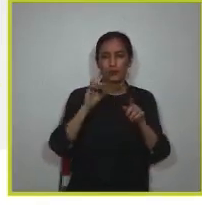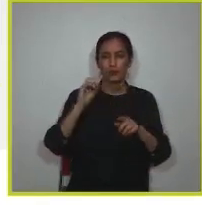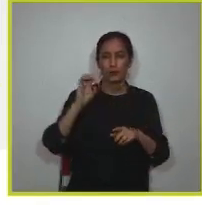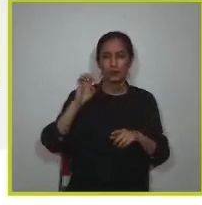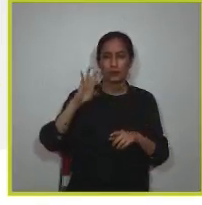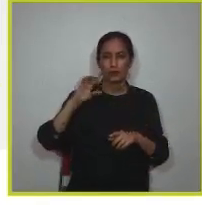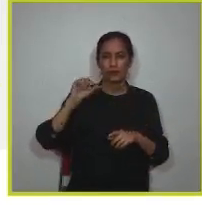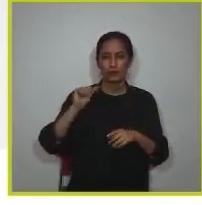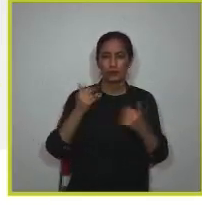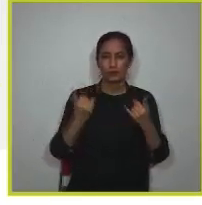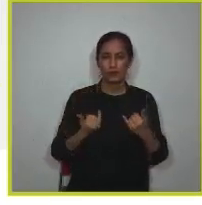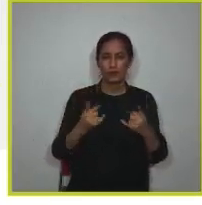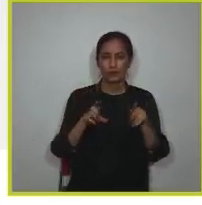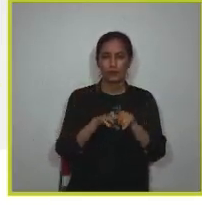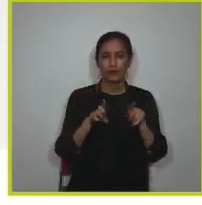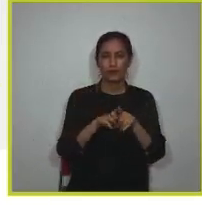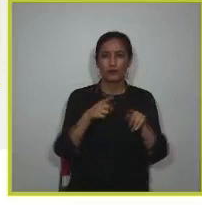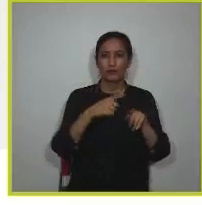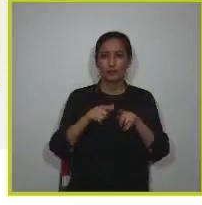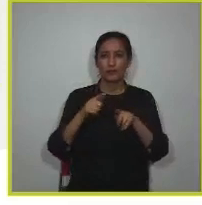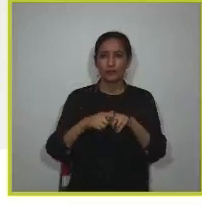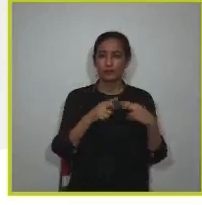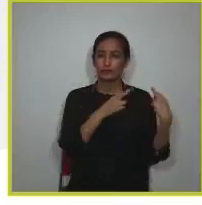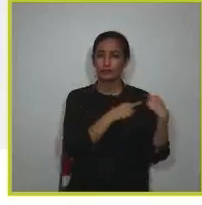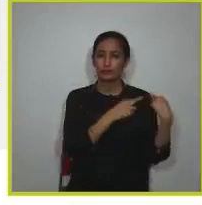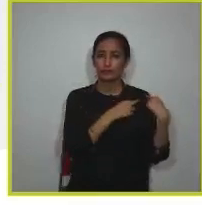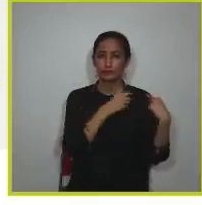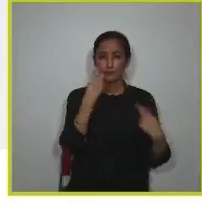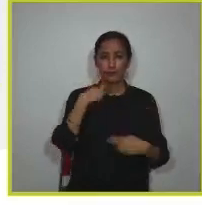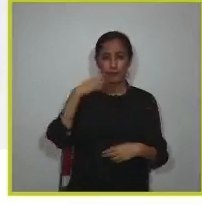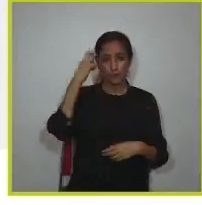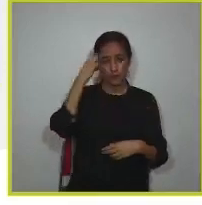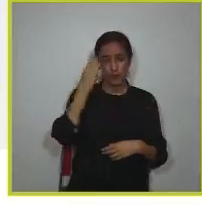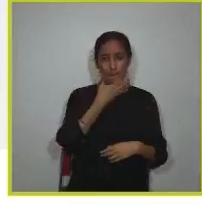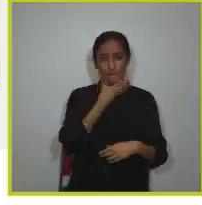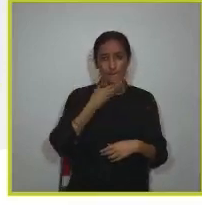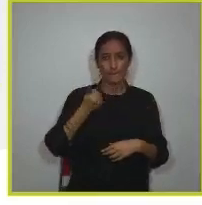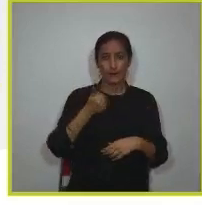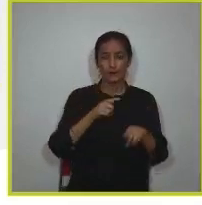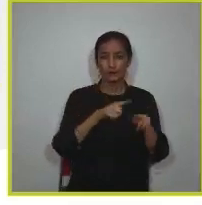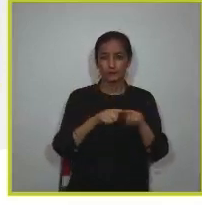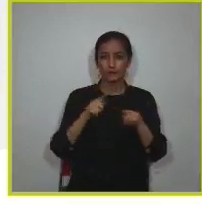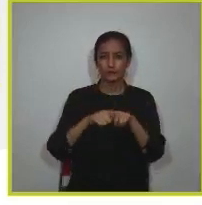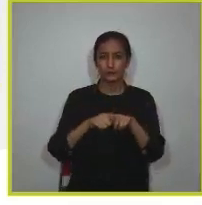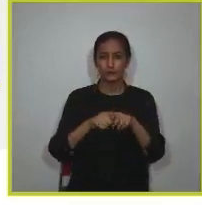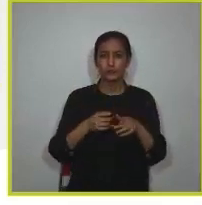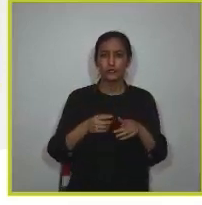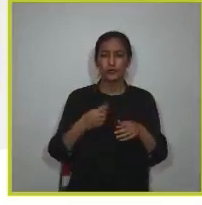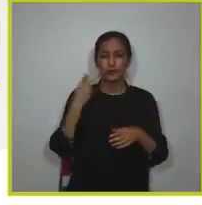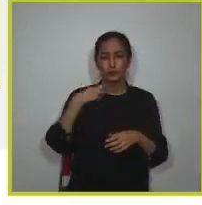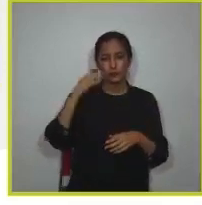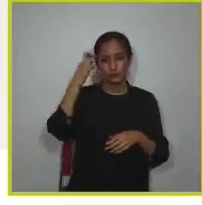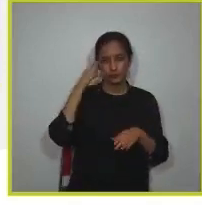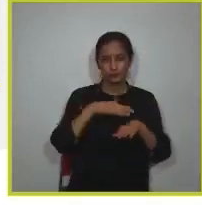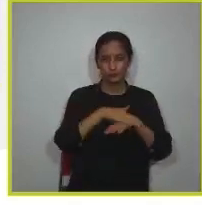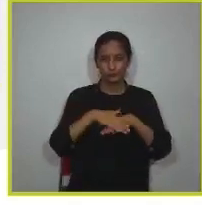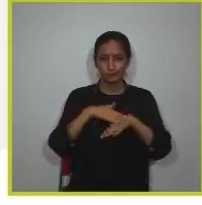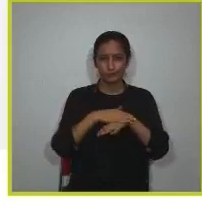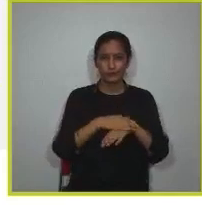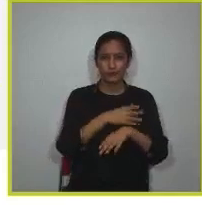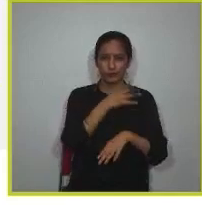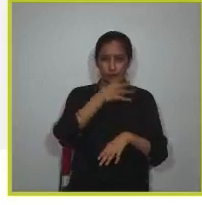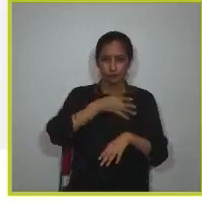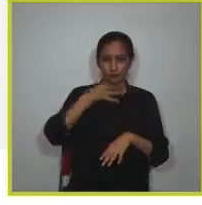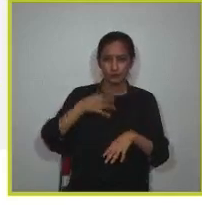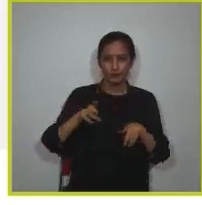actualmente es ejecutiva a cargo de la subdirección de políticas y mejora regulatoria de la dirección de políticas y estrategias en fiscalización